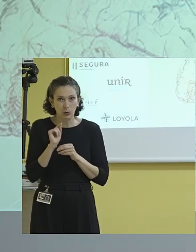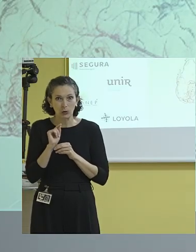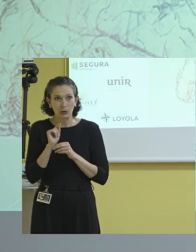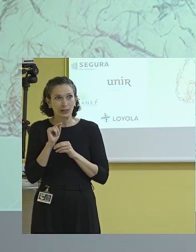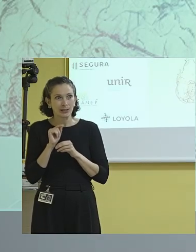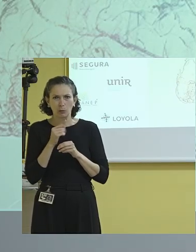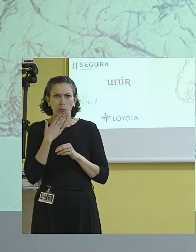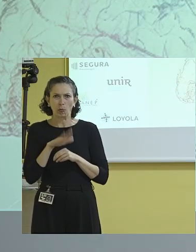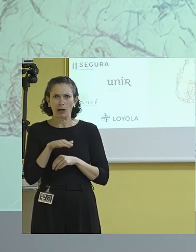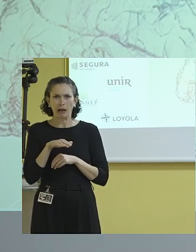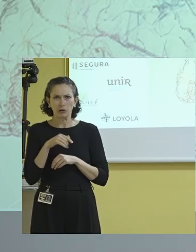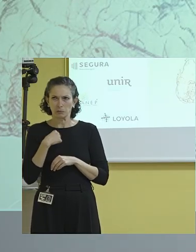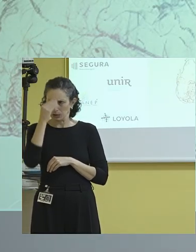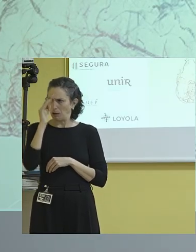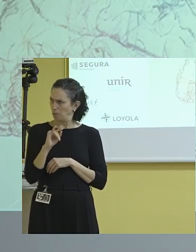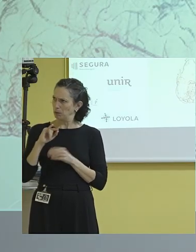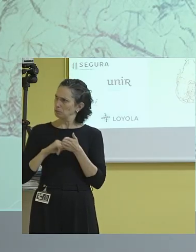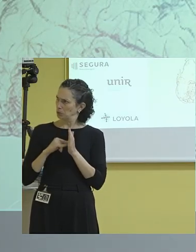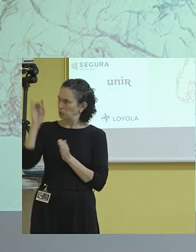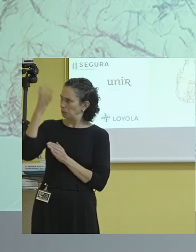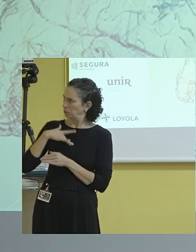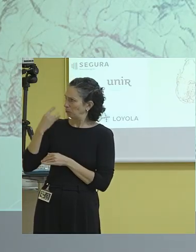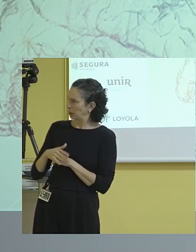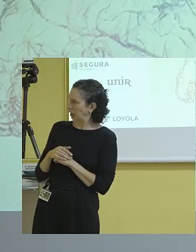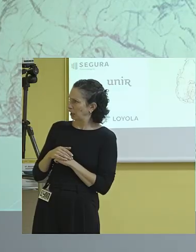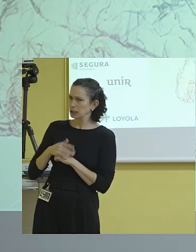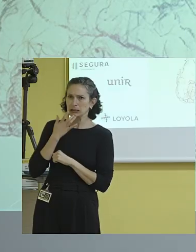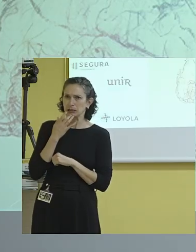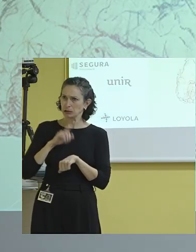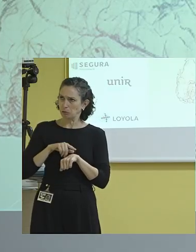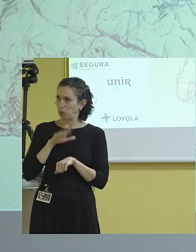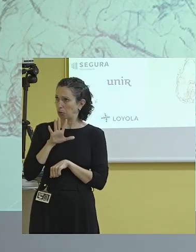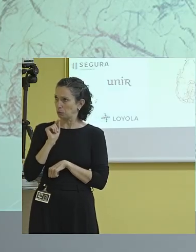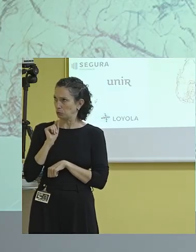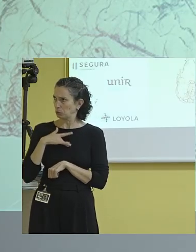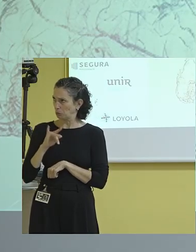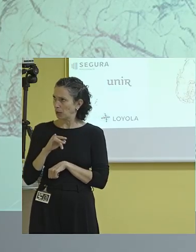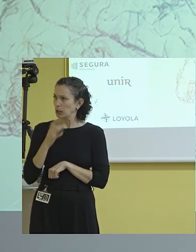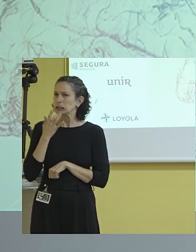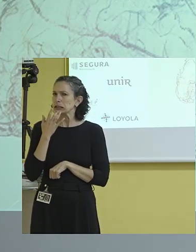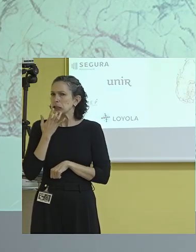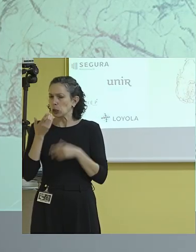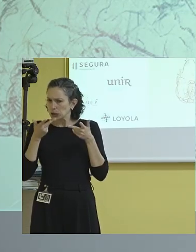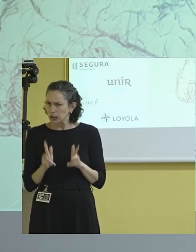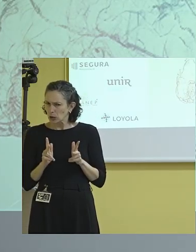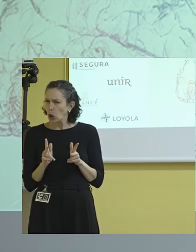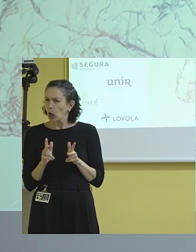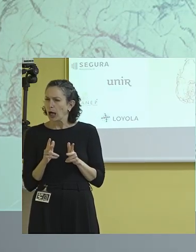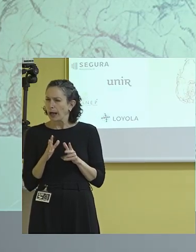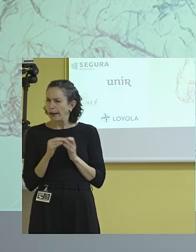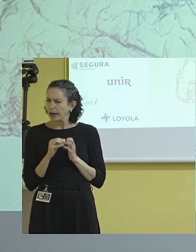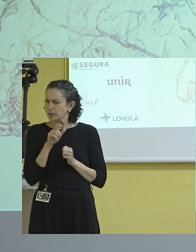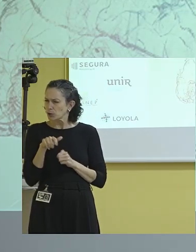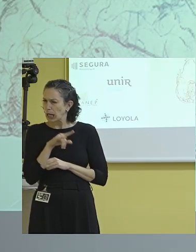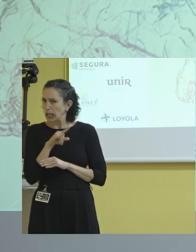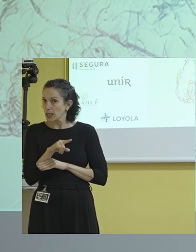que me lo he pensado hasta yo hacer el método, ¿vale? Y así, claro, si es que me da tiempo a hacerlo en 5 minutos, imagínate si yo me siento con ganas de timar a alguien.